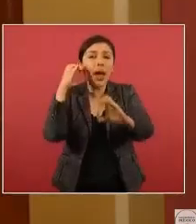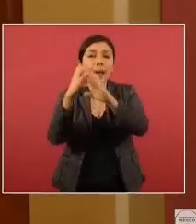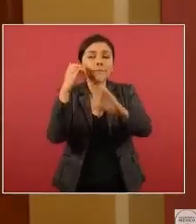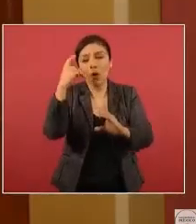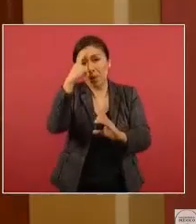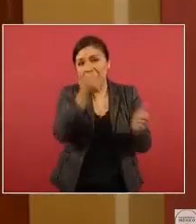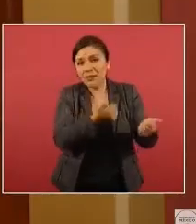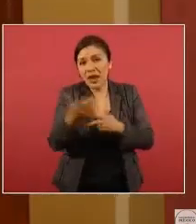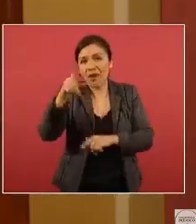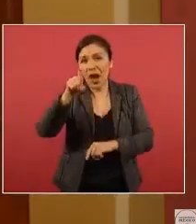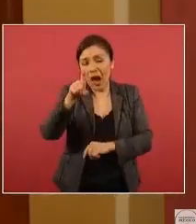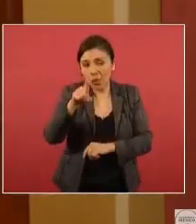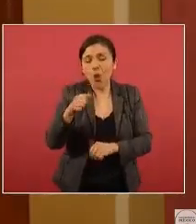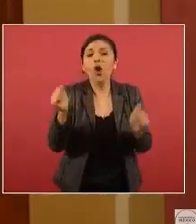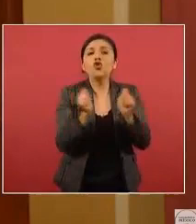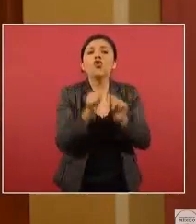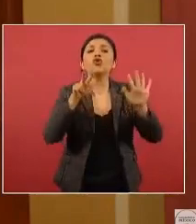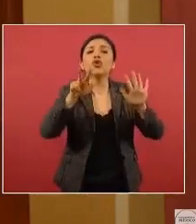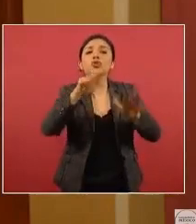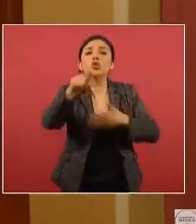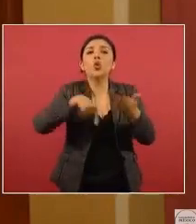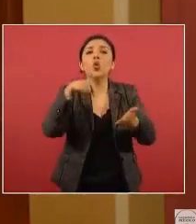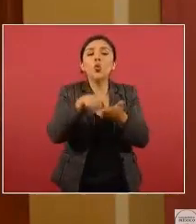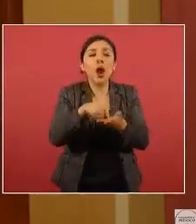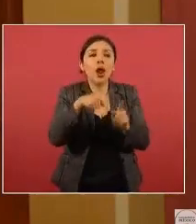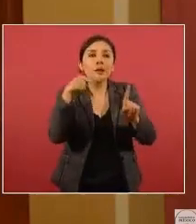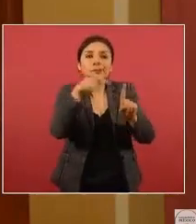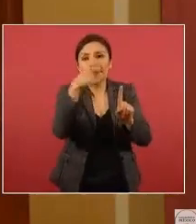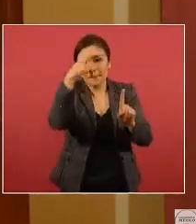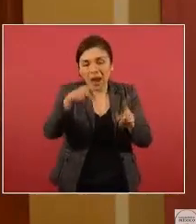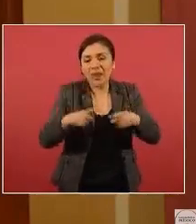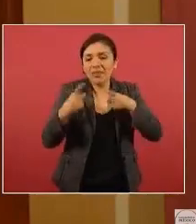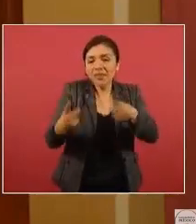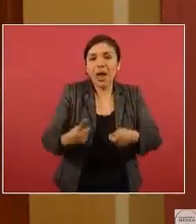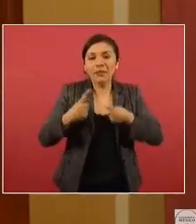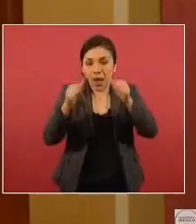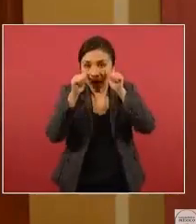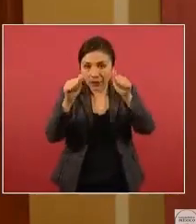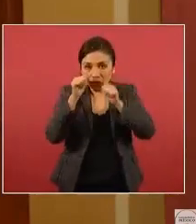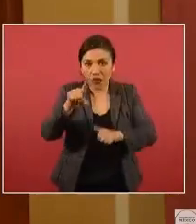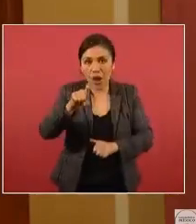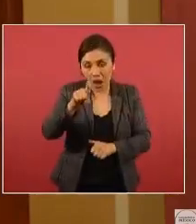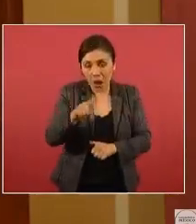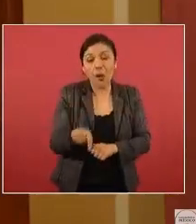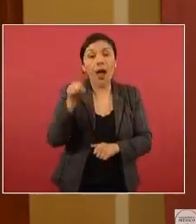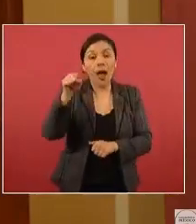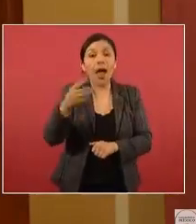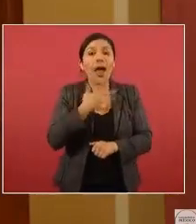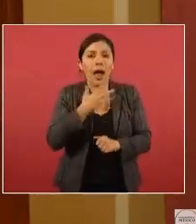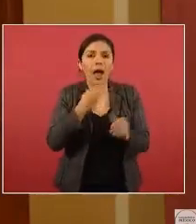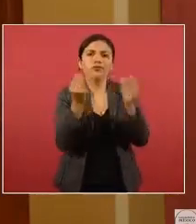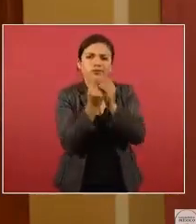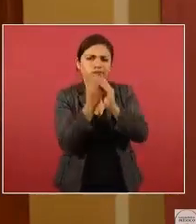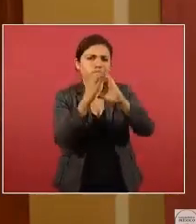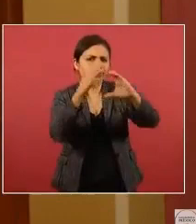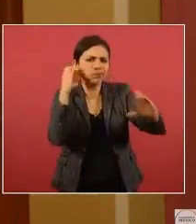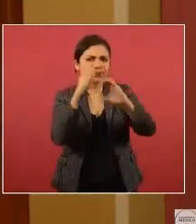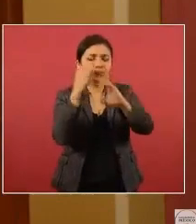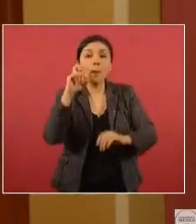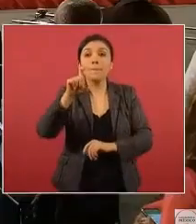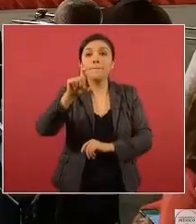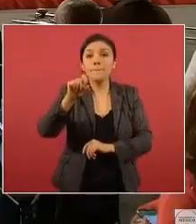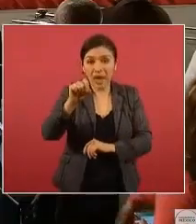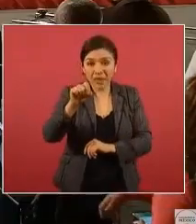18 puntos de abastecimiento en tres de estas cisternas también hay de cisternas 20